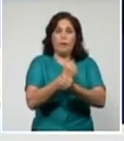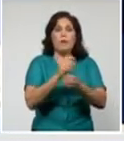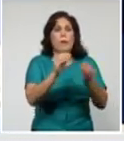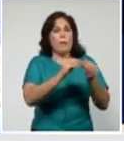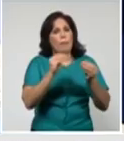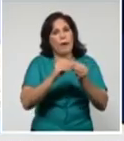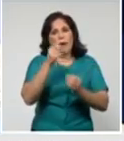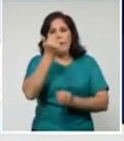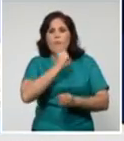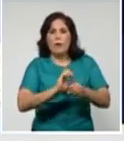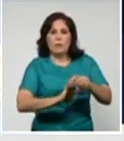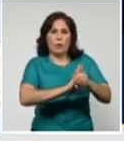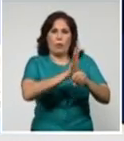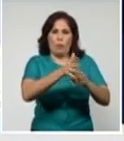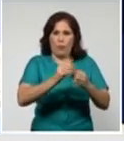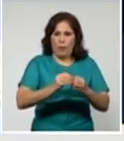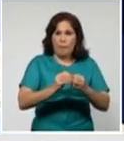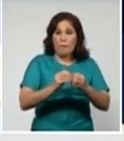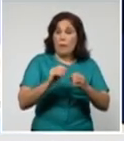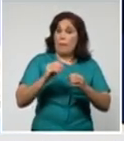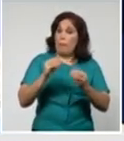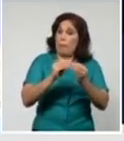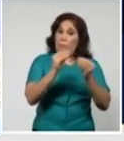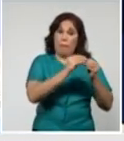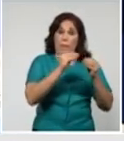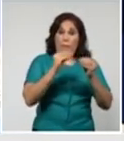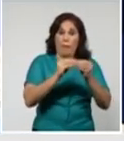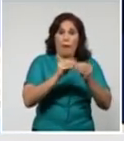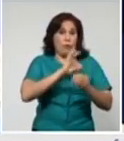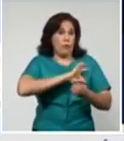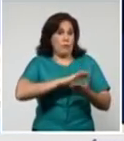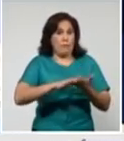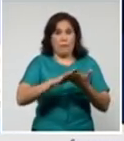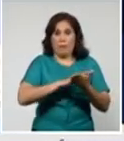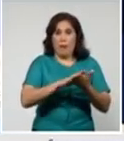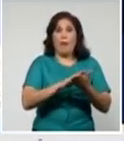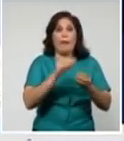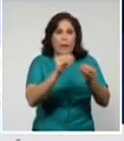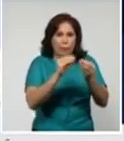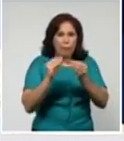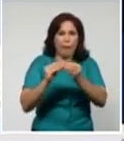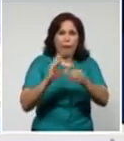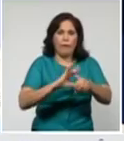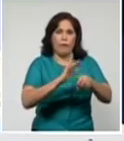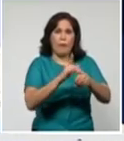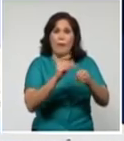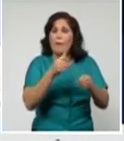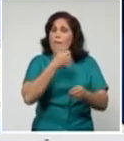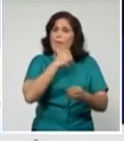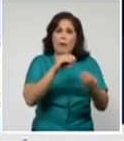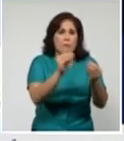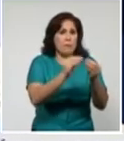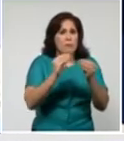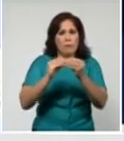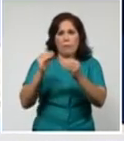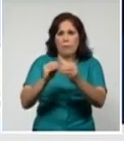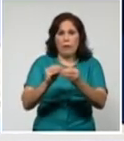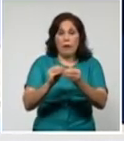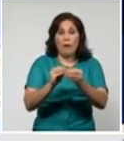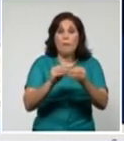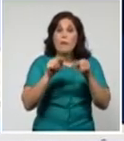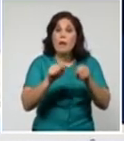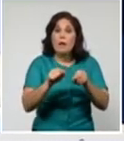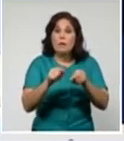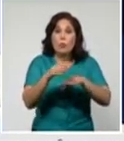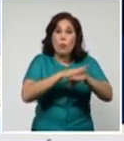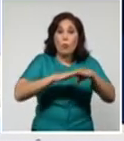transmisibilidad, la que transmite desde el estado de asintomático, su alta contagiosidad, que no tiene cura.